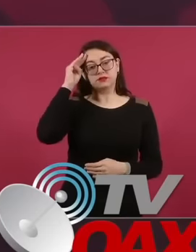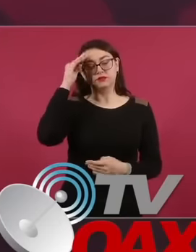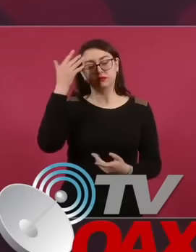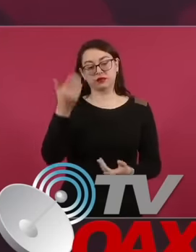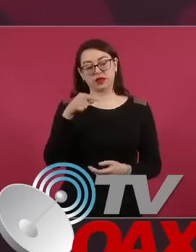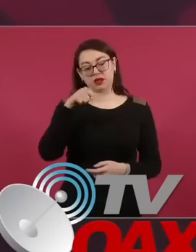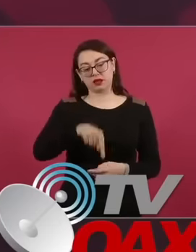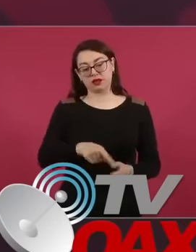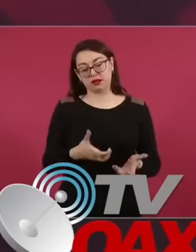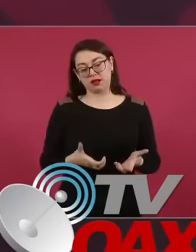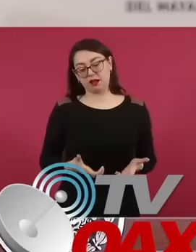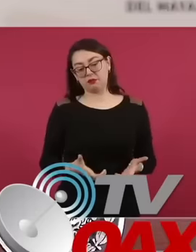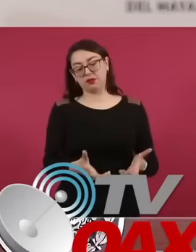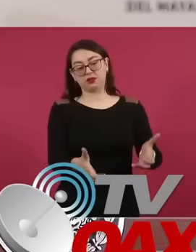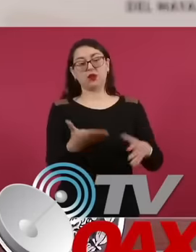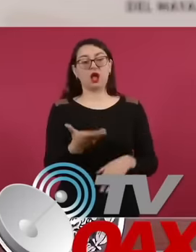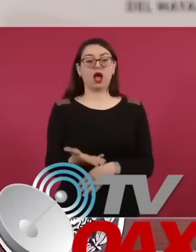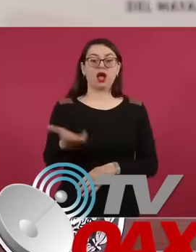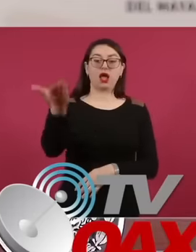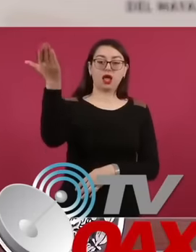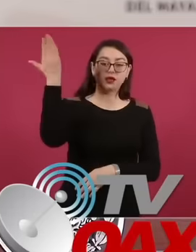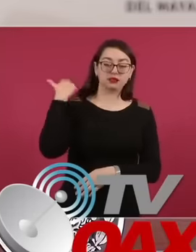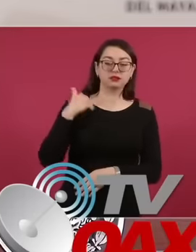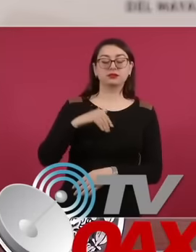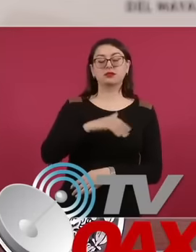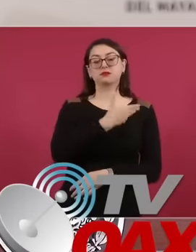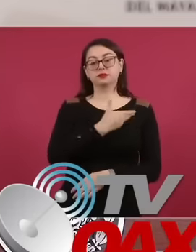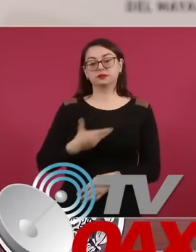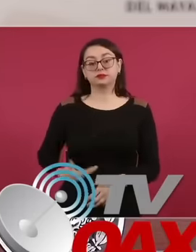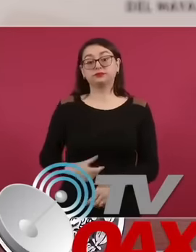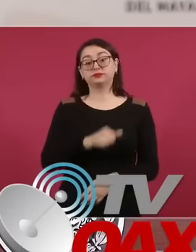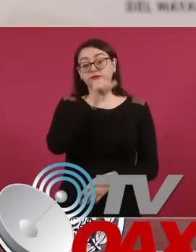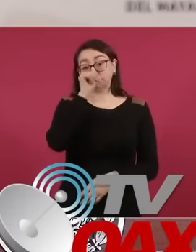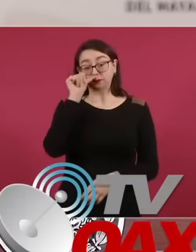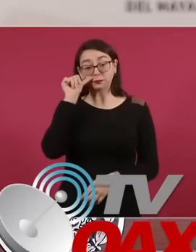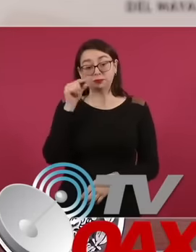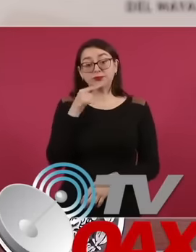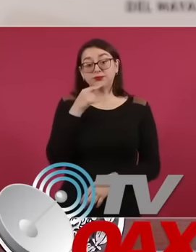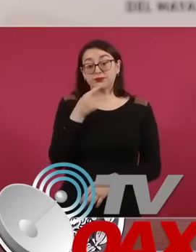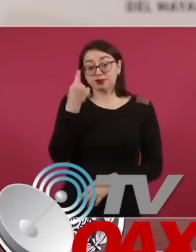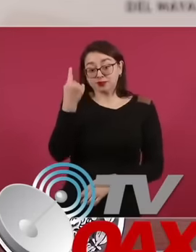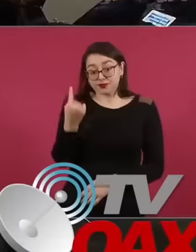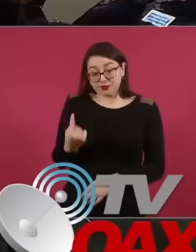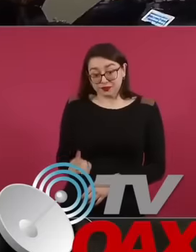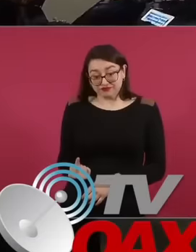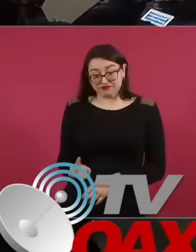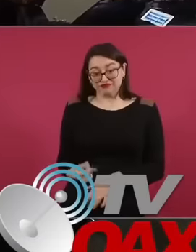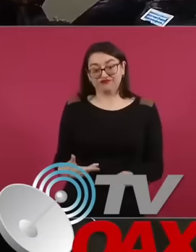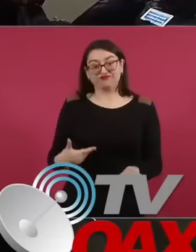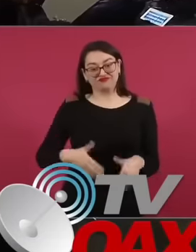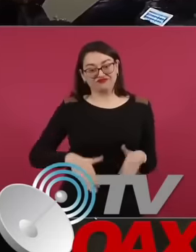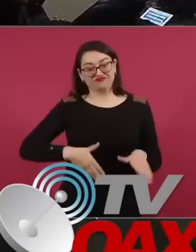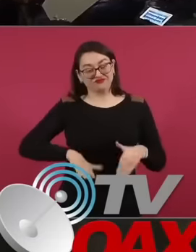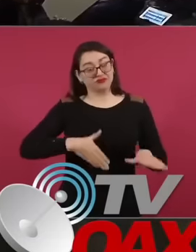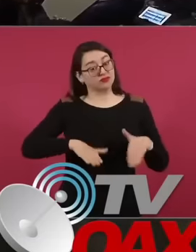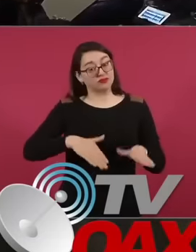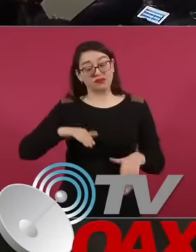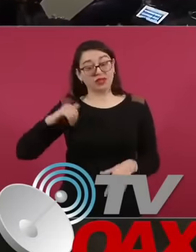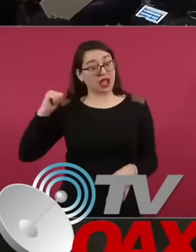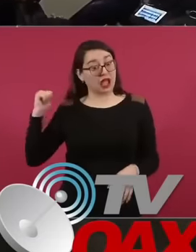recorrió el presidente Juárez de niño cuando salió de Guelatao y llegó a Oaxaca.